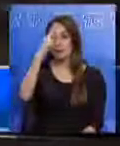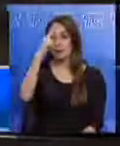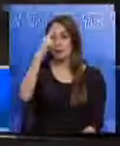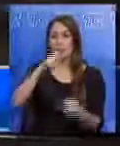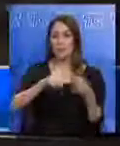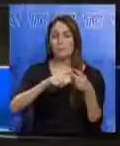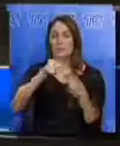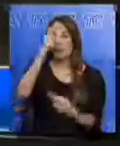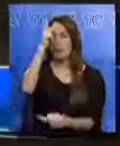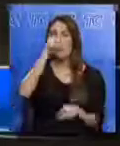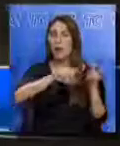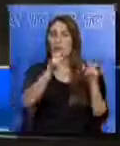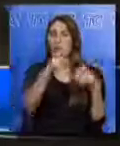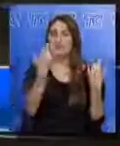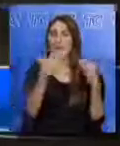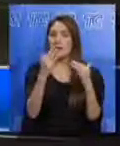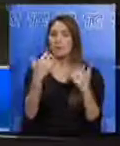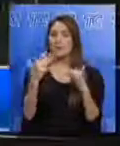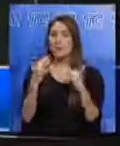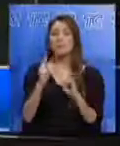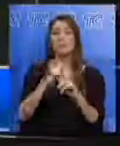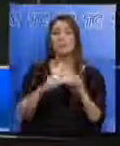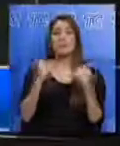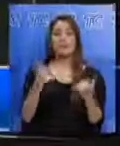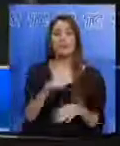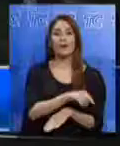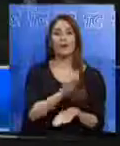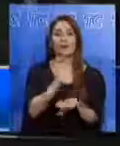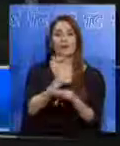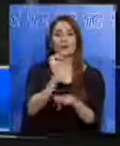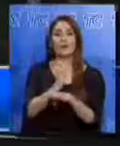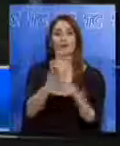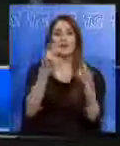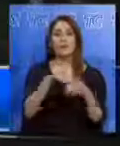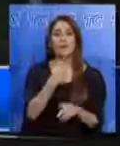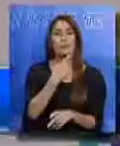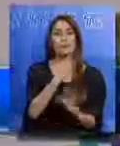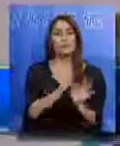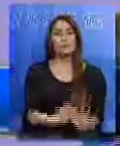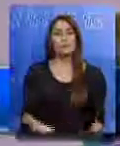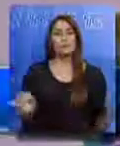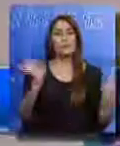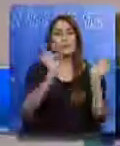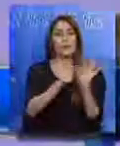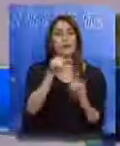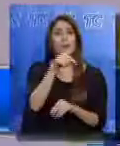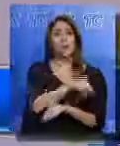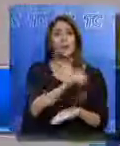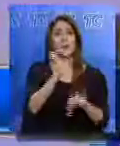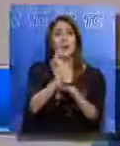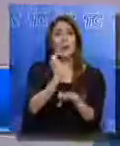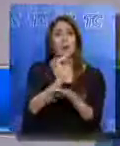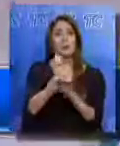Perú, además del rey de Jordania. Greenberg resaltó la importancia de que el país